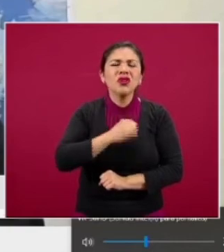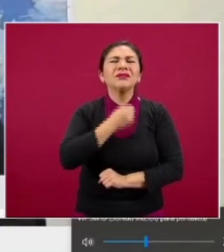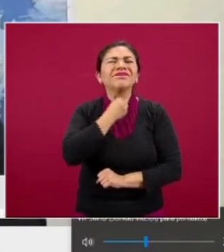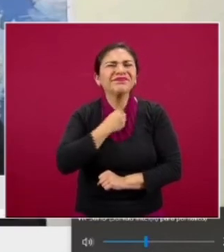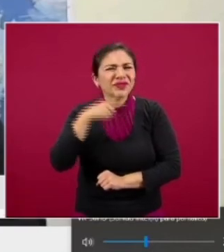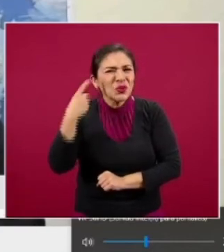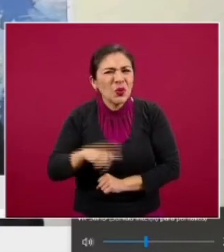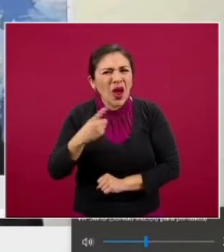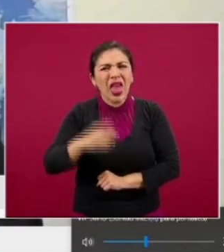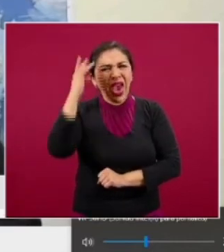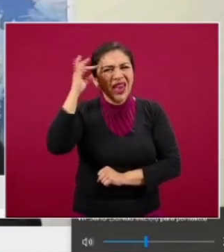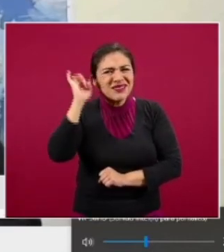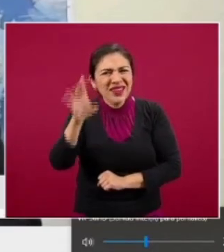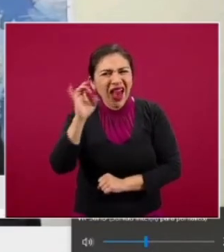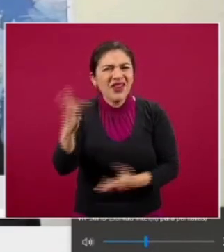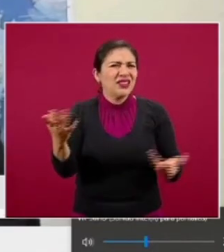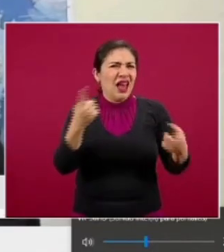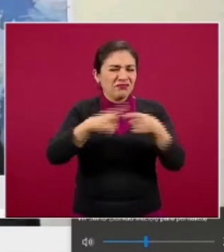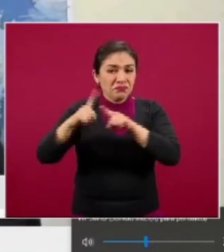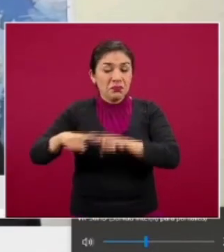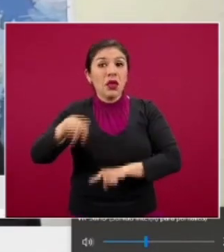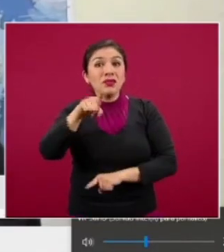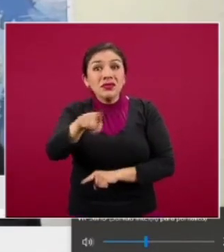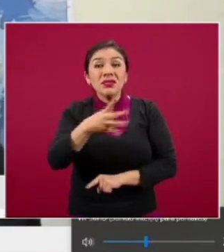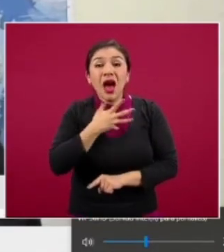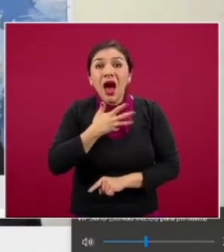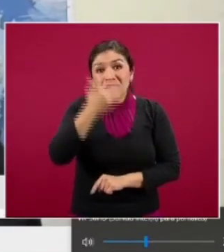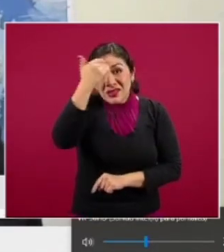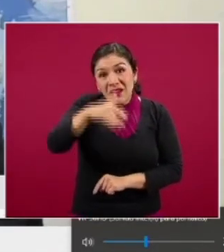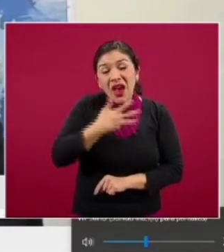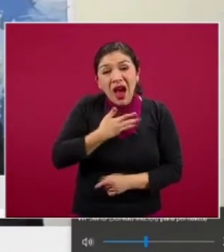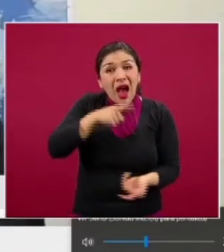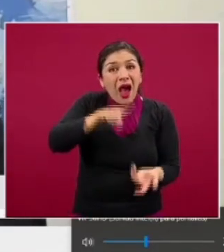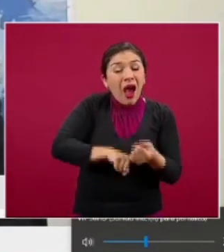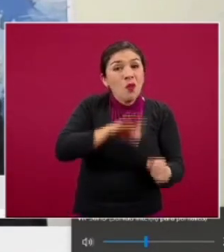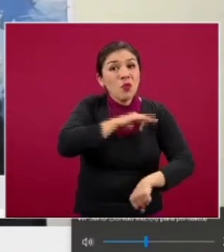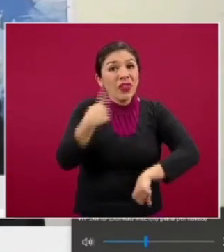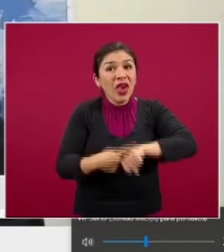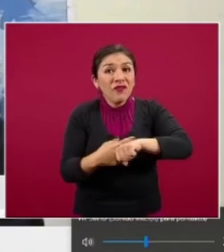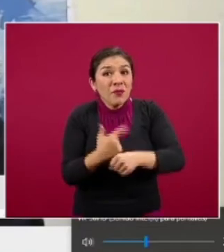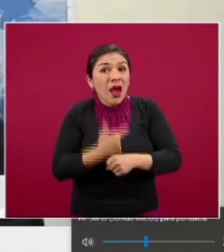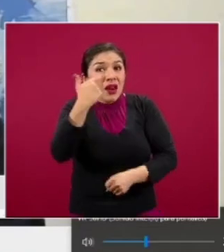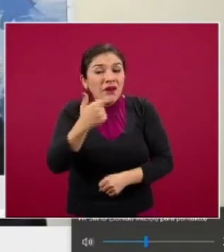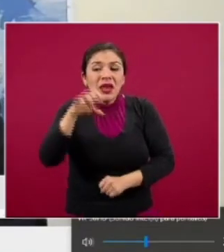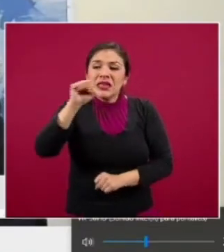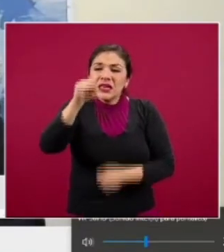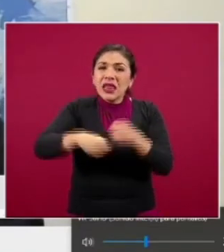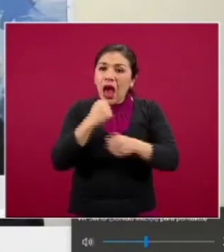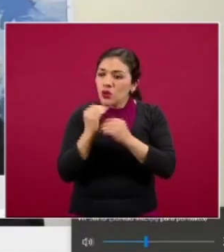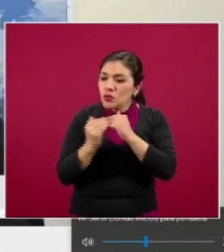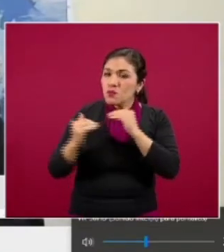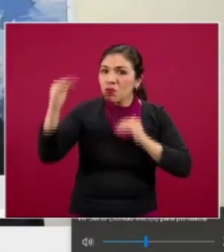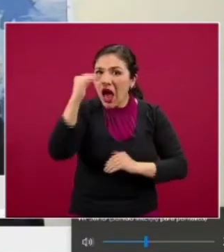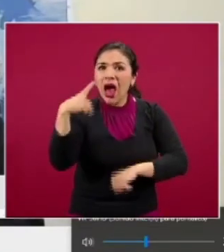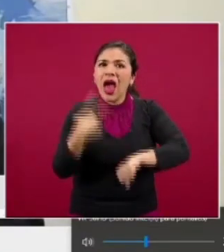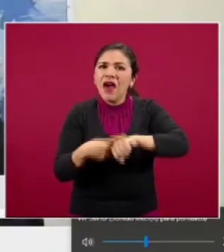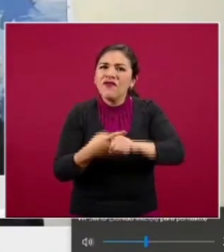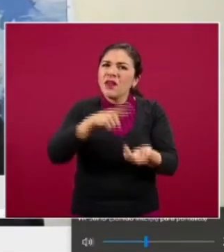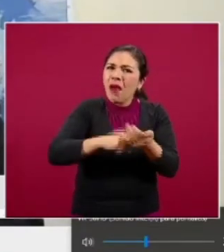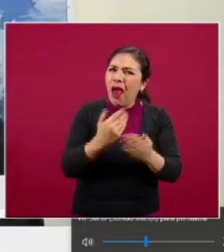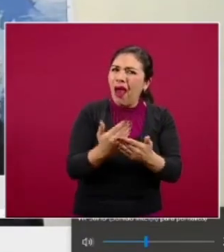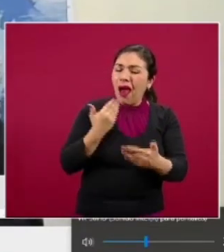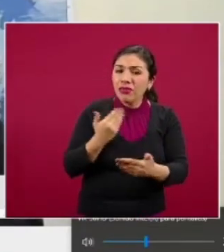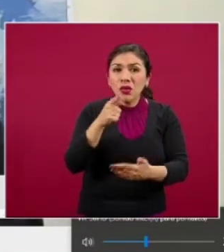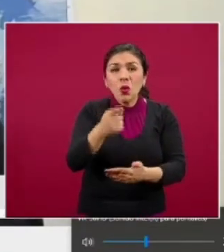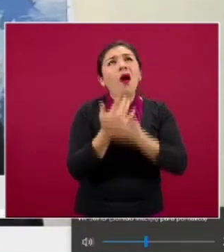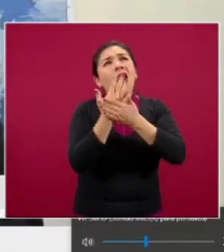otros, pero además tienen estas condiciones que le llamamos de riesgo, 60 o más años de edad, enfermedades crónicas.